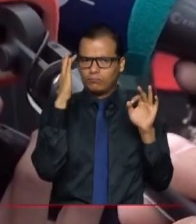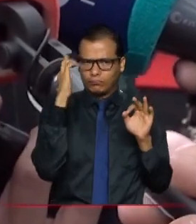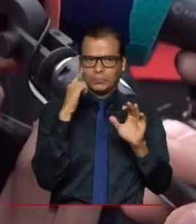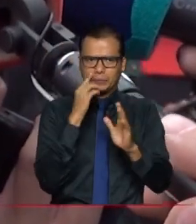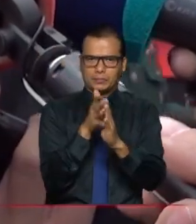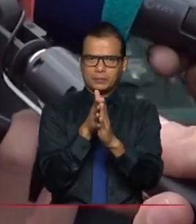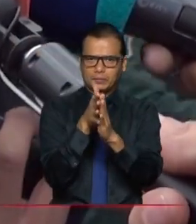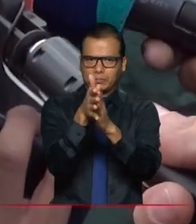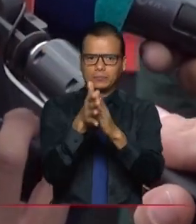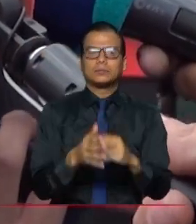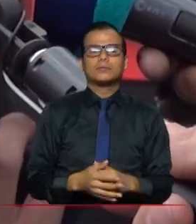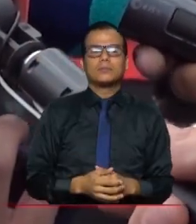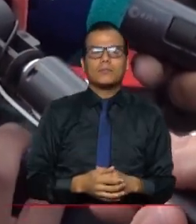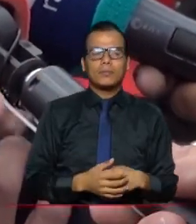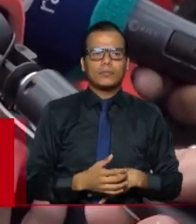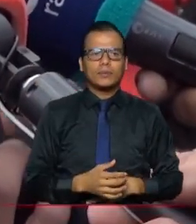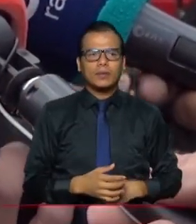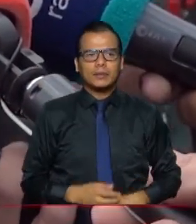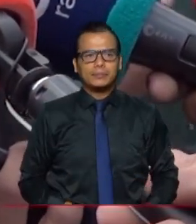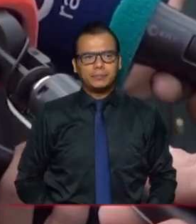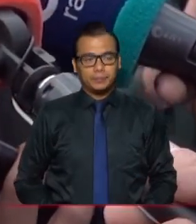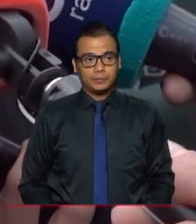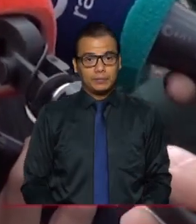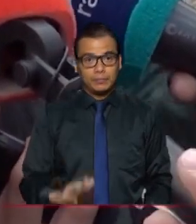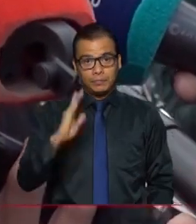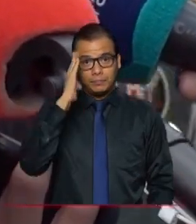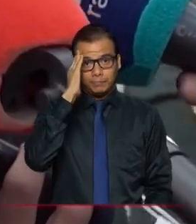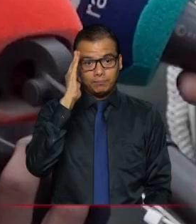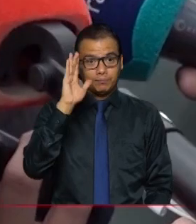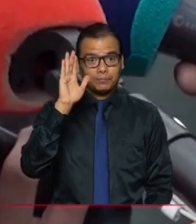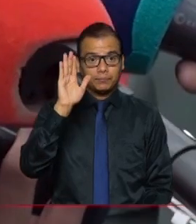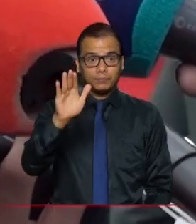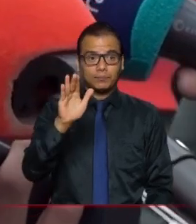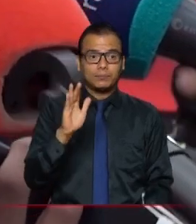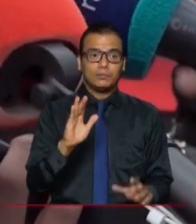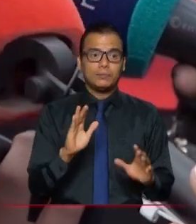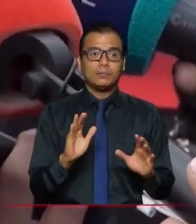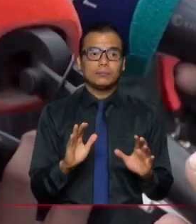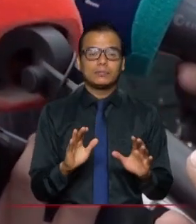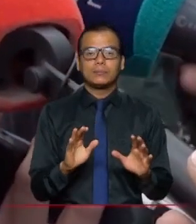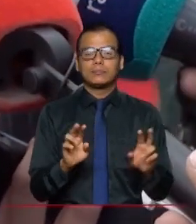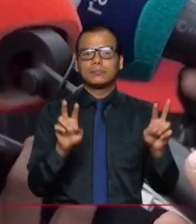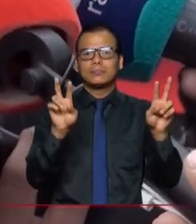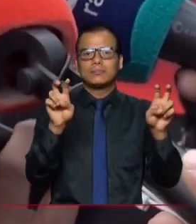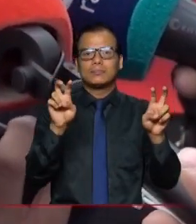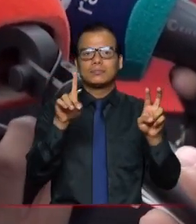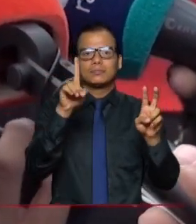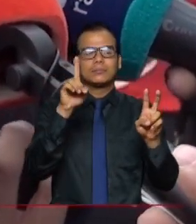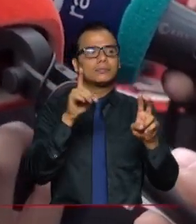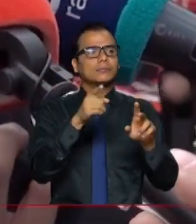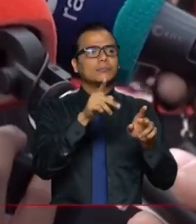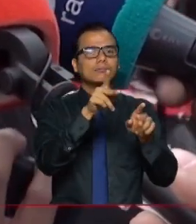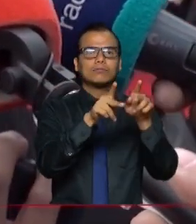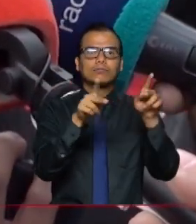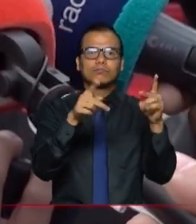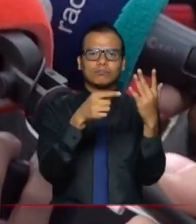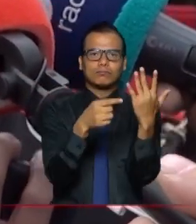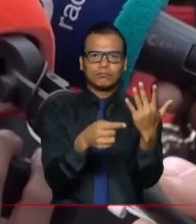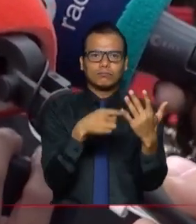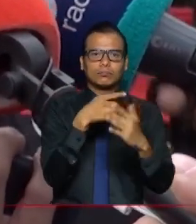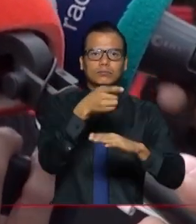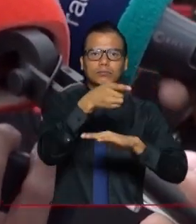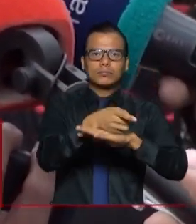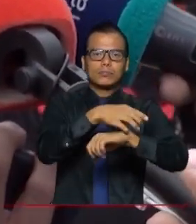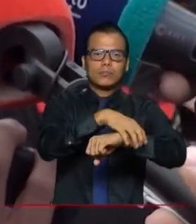Todas las medidas que se deben tomar en este evento de levantamiento de órdenes de captura, que es